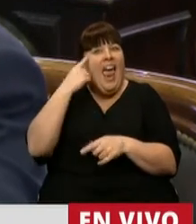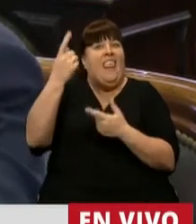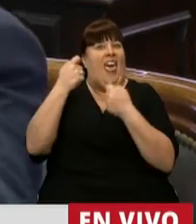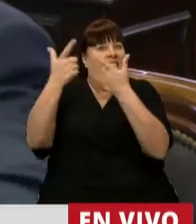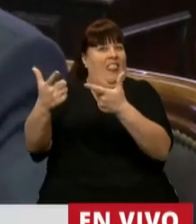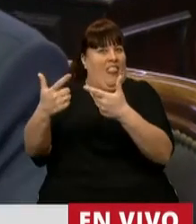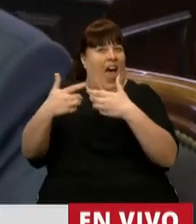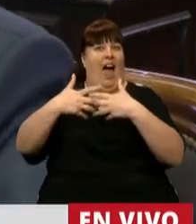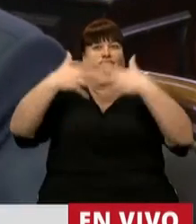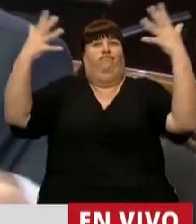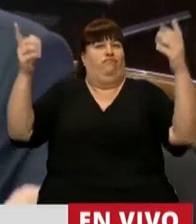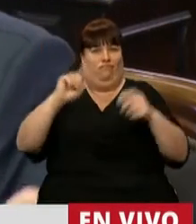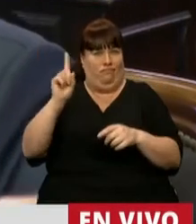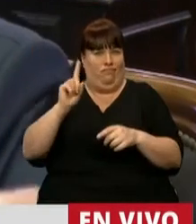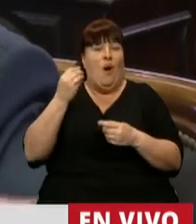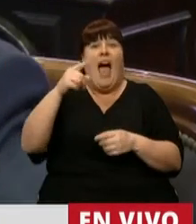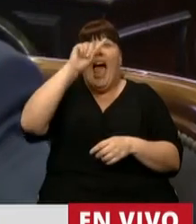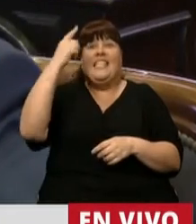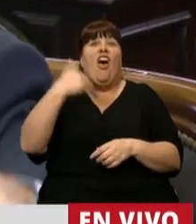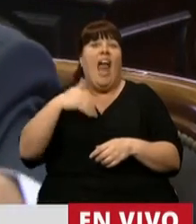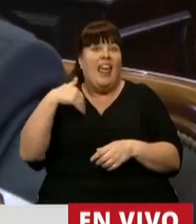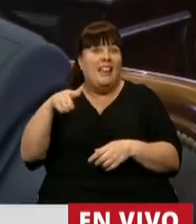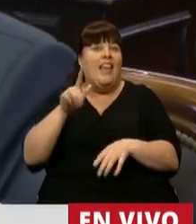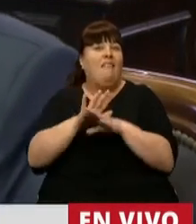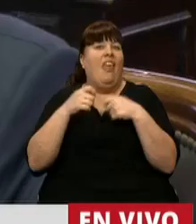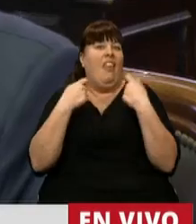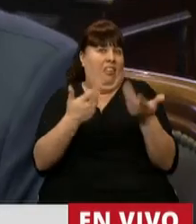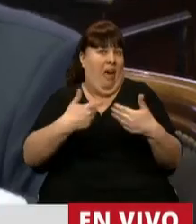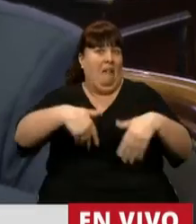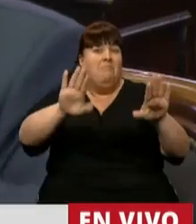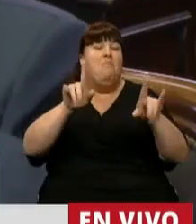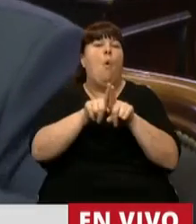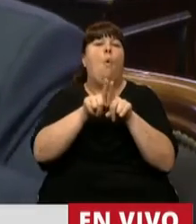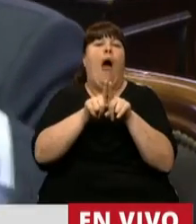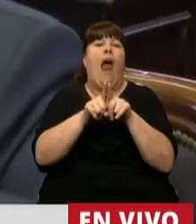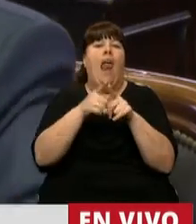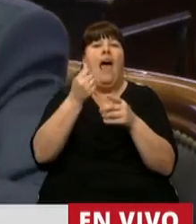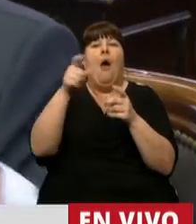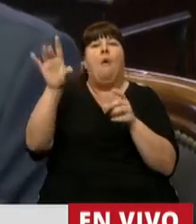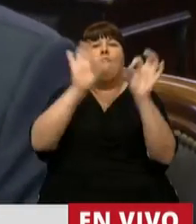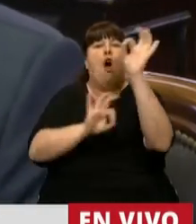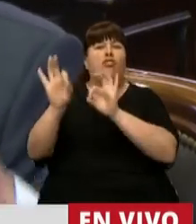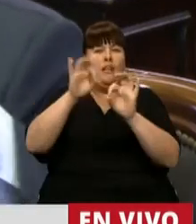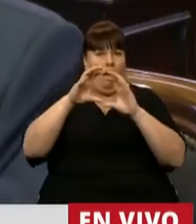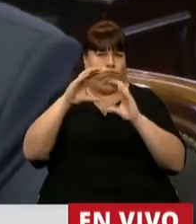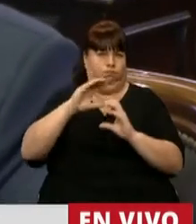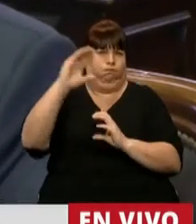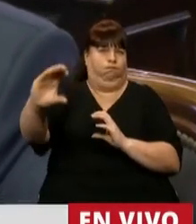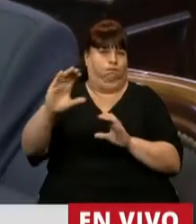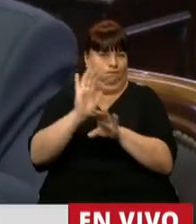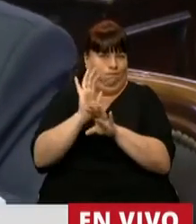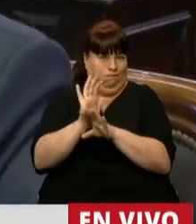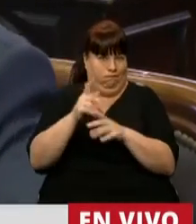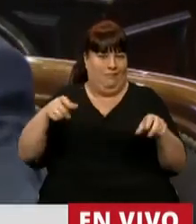dieron esa capacidad de hacerse grande. Era que el Estado argentino les estaba permitiendo compartir una porción muy grande de la